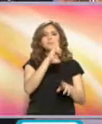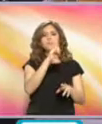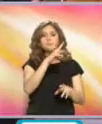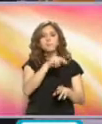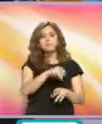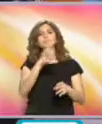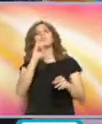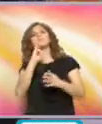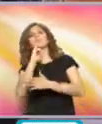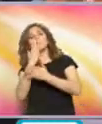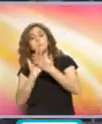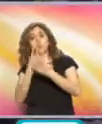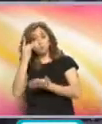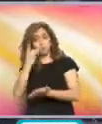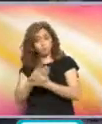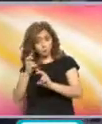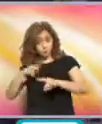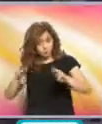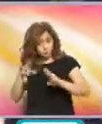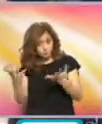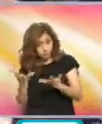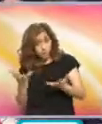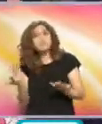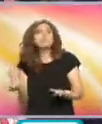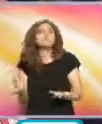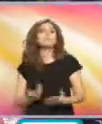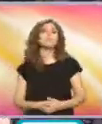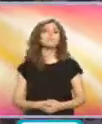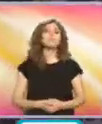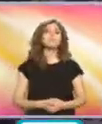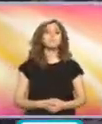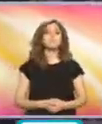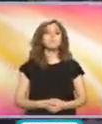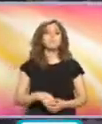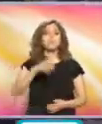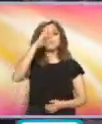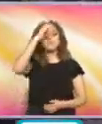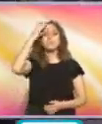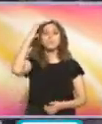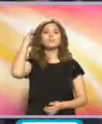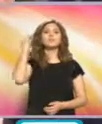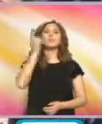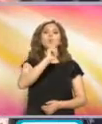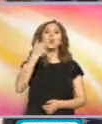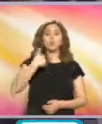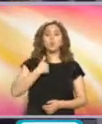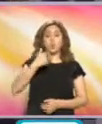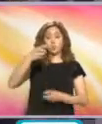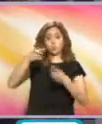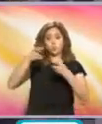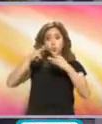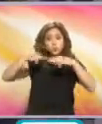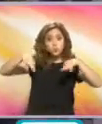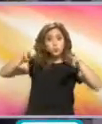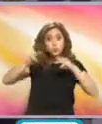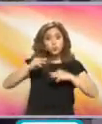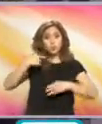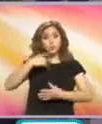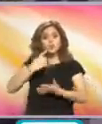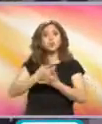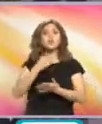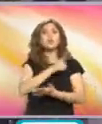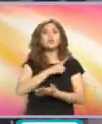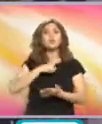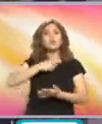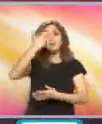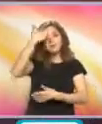hacer su música? No, la verdad que en la actualidad el músico independiente sabe hacer de todo, o sea, tiene que preocuparse de las redes sociales, de la